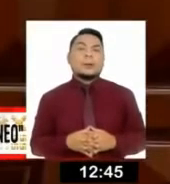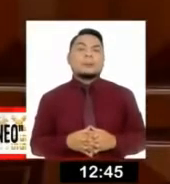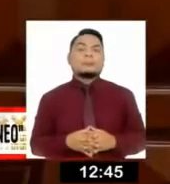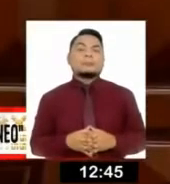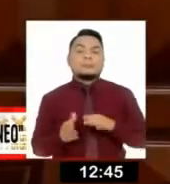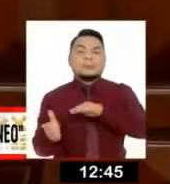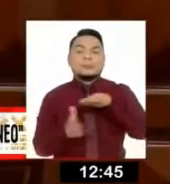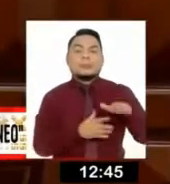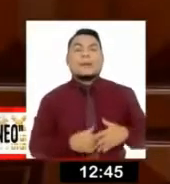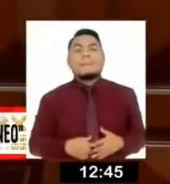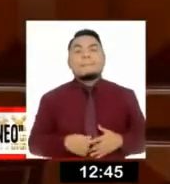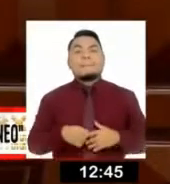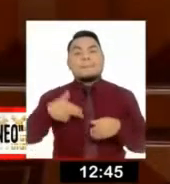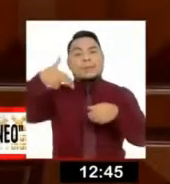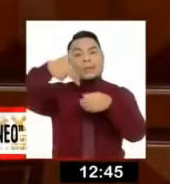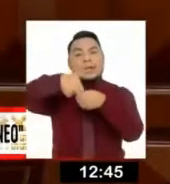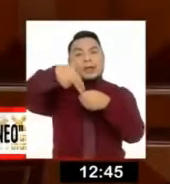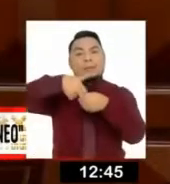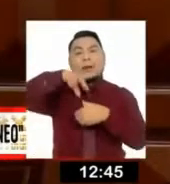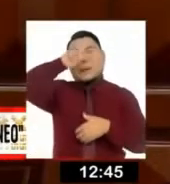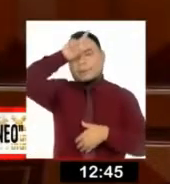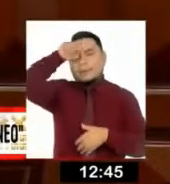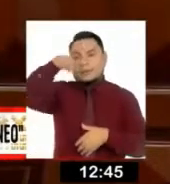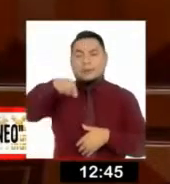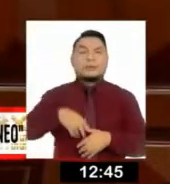Petroperú. Petroperú significa